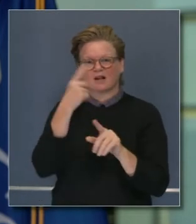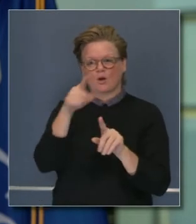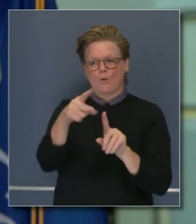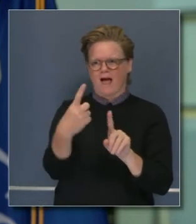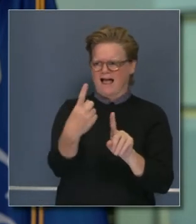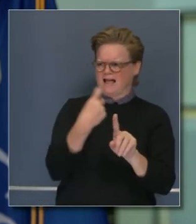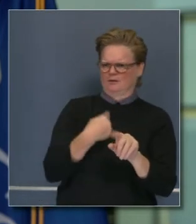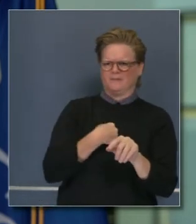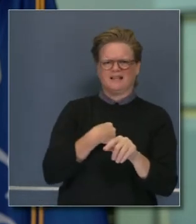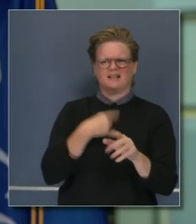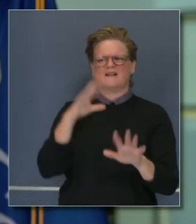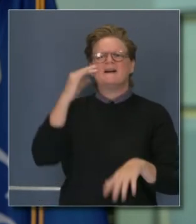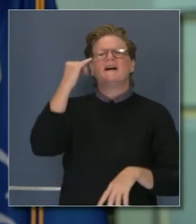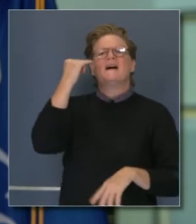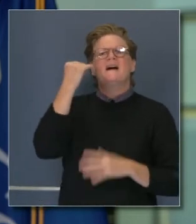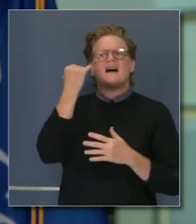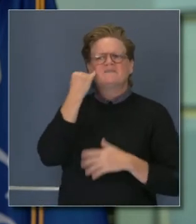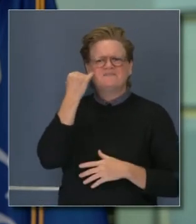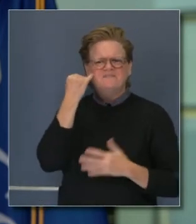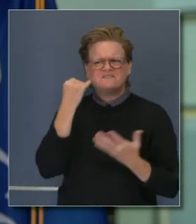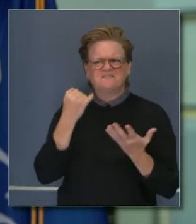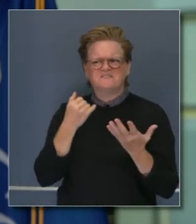que ha estado